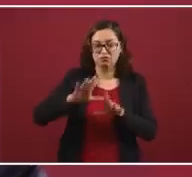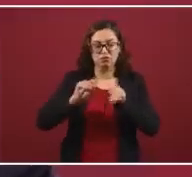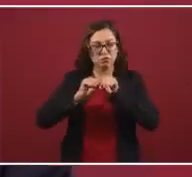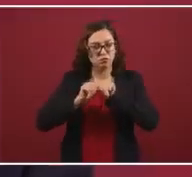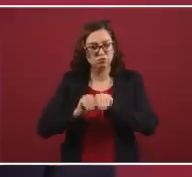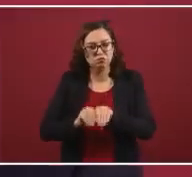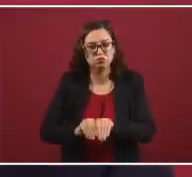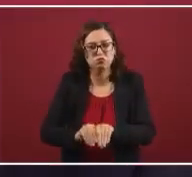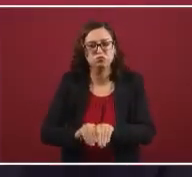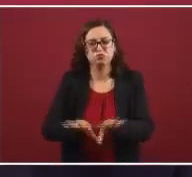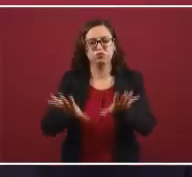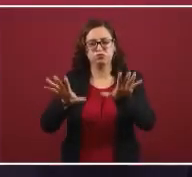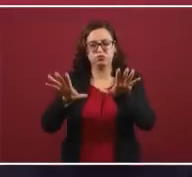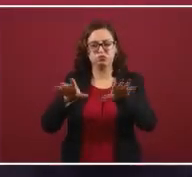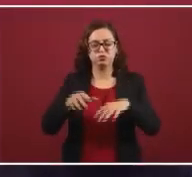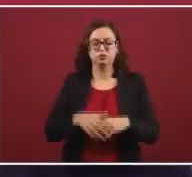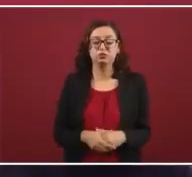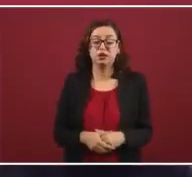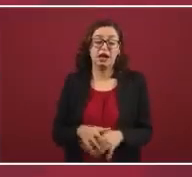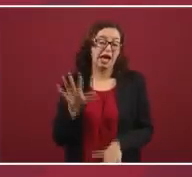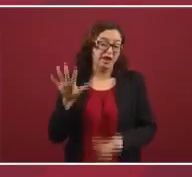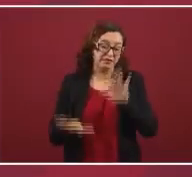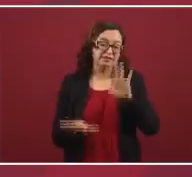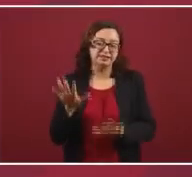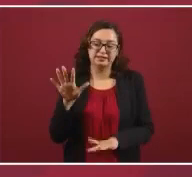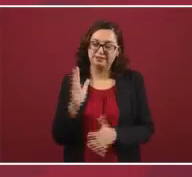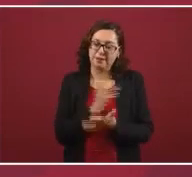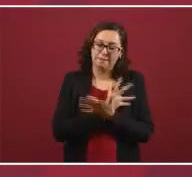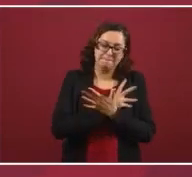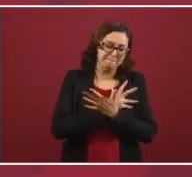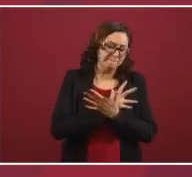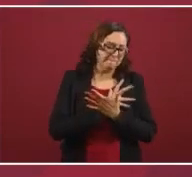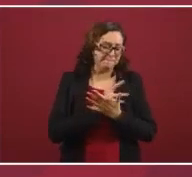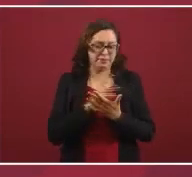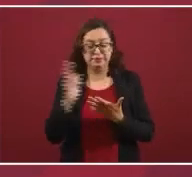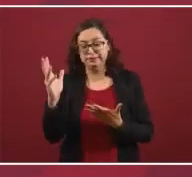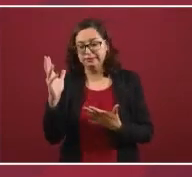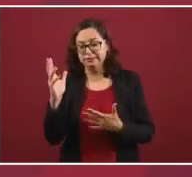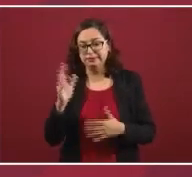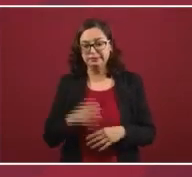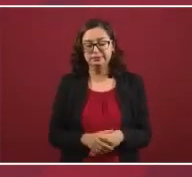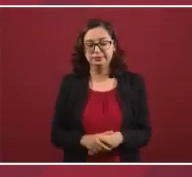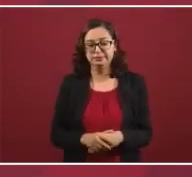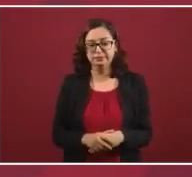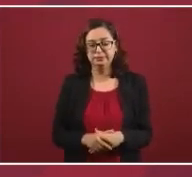Se pueden exceder, no sé cómo le llaman en inglés,